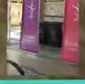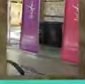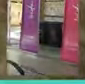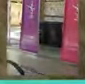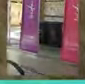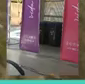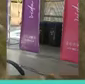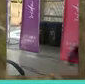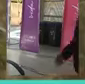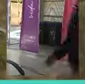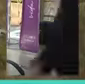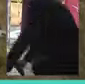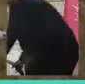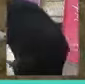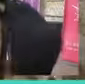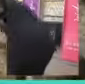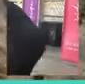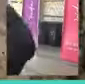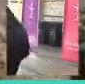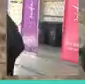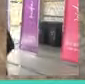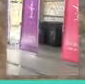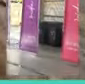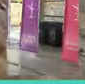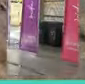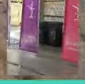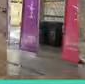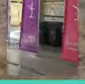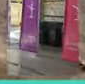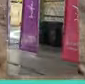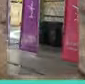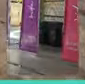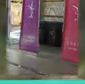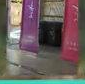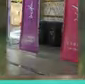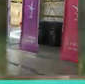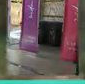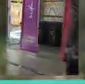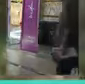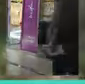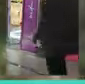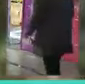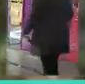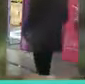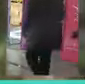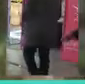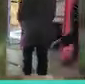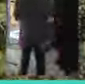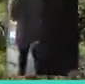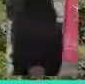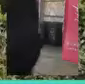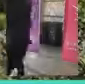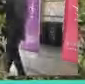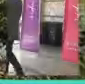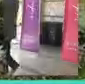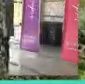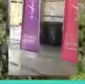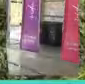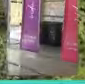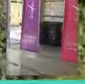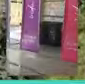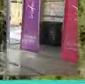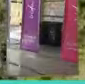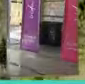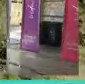verdes, sembrar, ver como un parque, ir a recrearse, es maravilloso. A mí me parece que